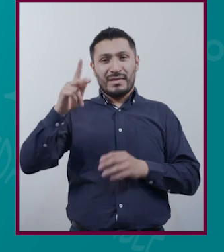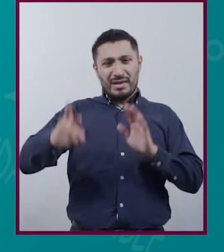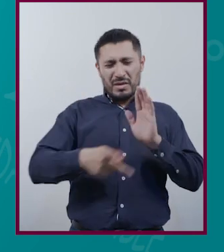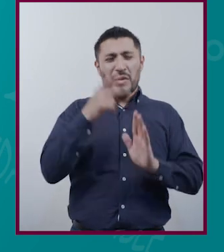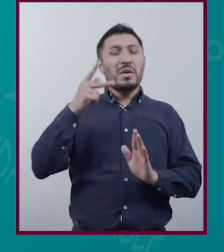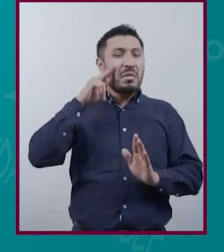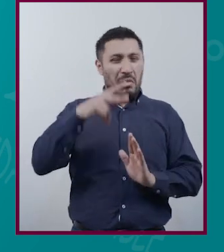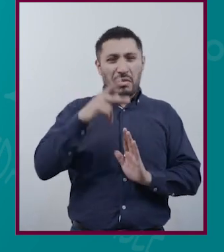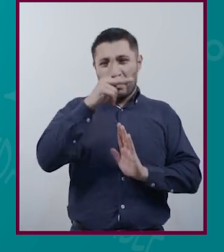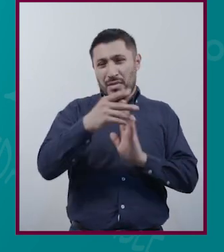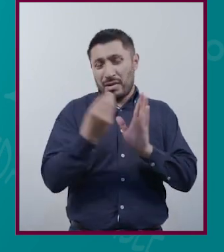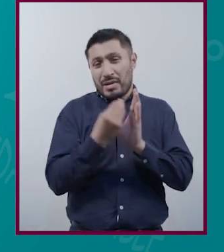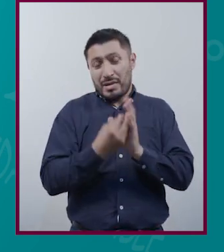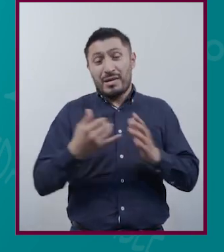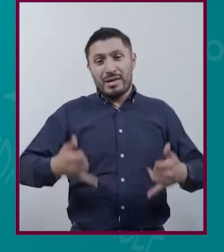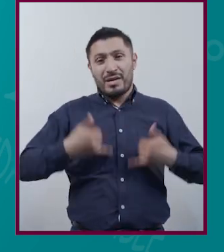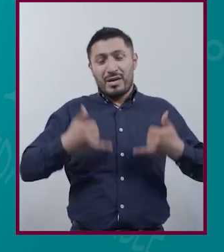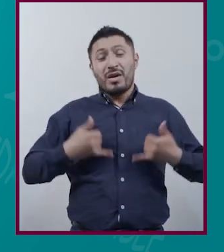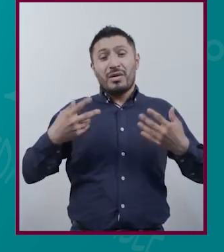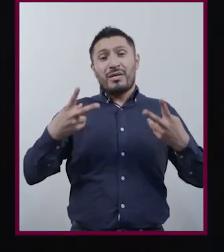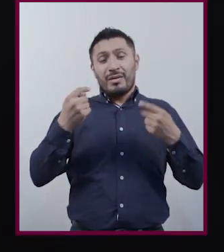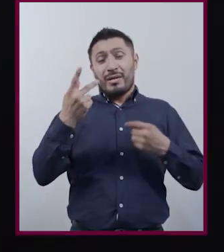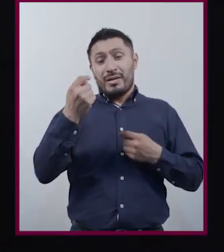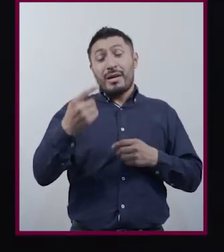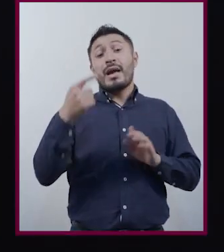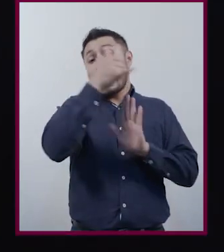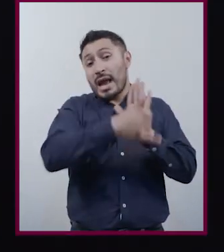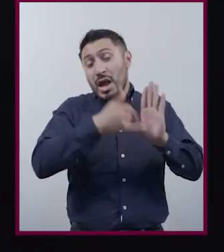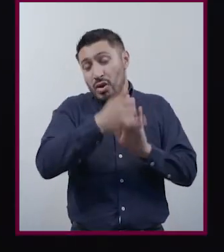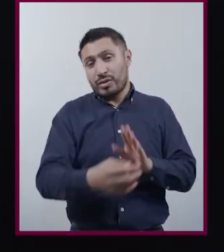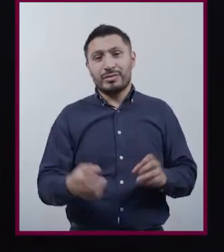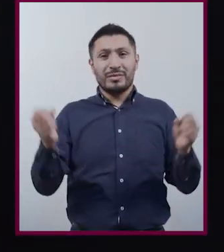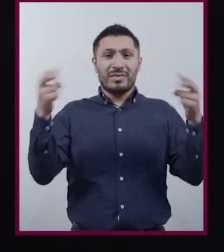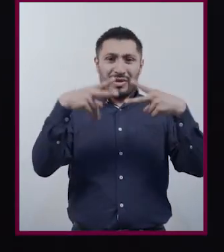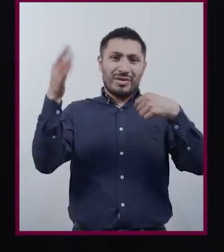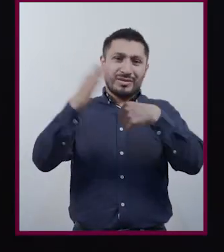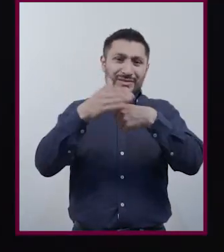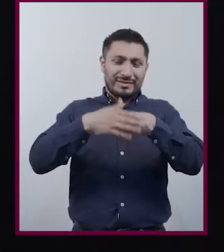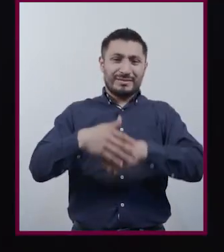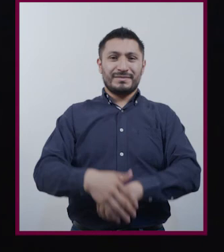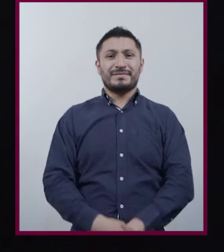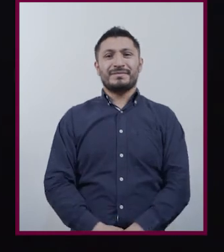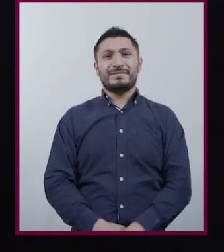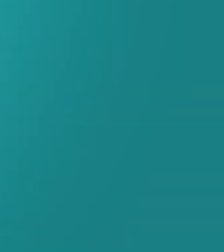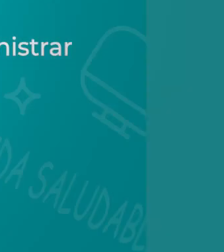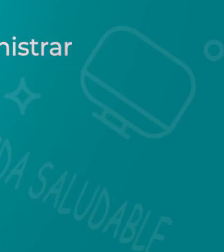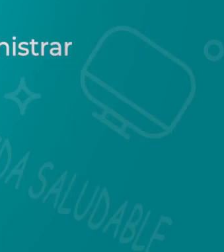programas de Jóvenes en TV en YouTube. Nos vemos y escuchamos muy pronto.